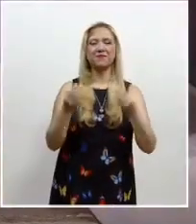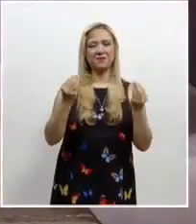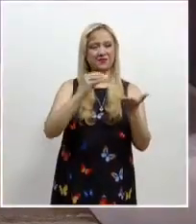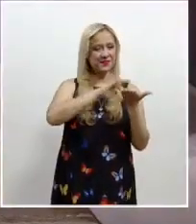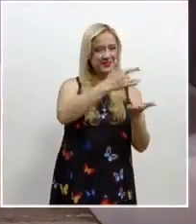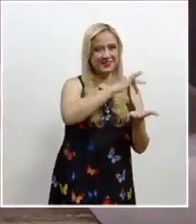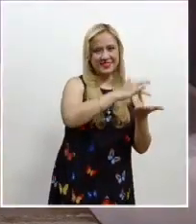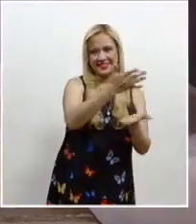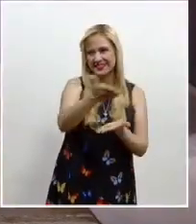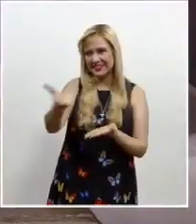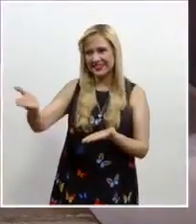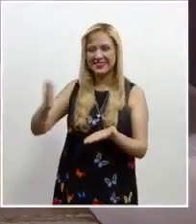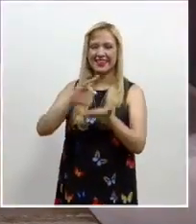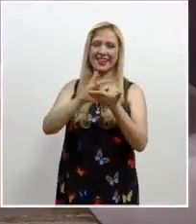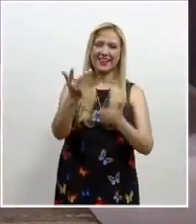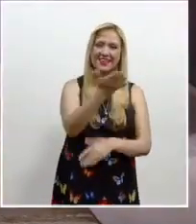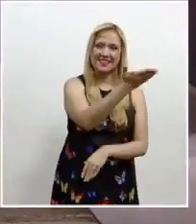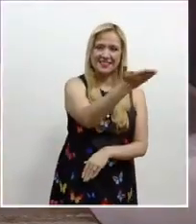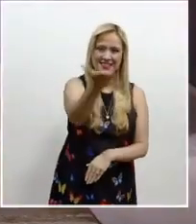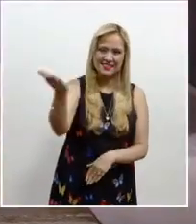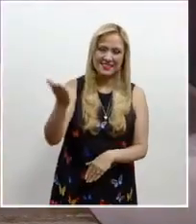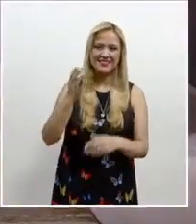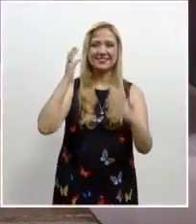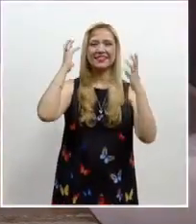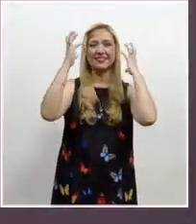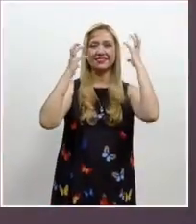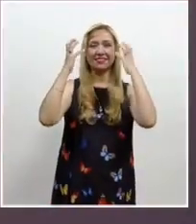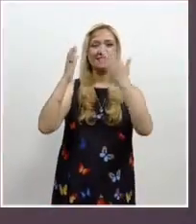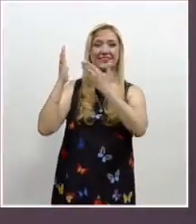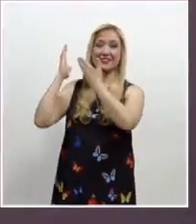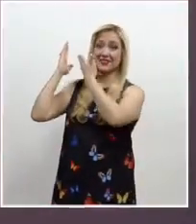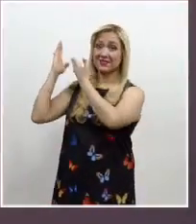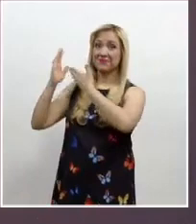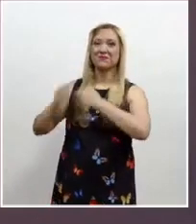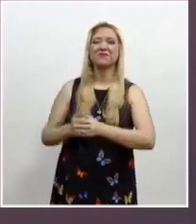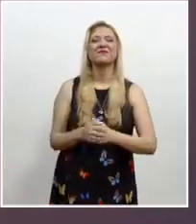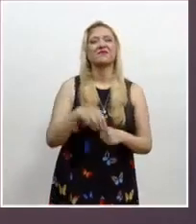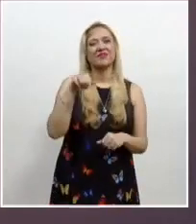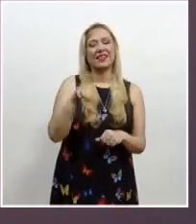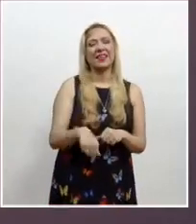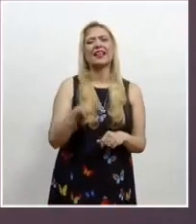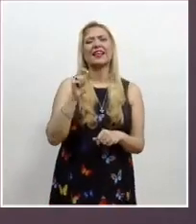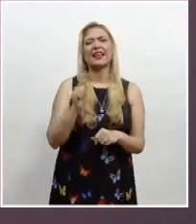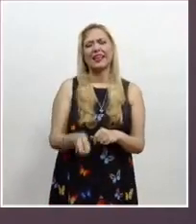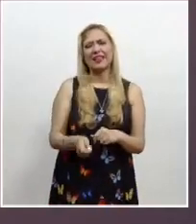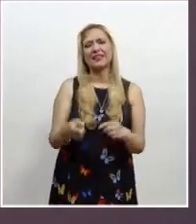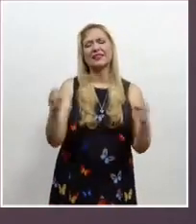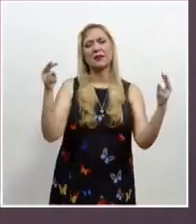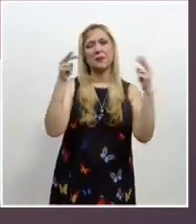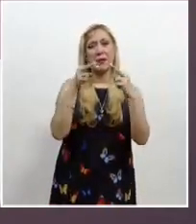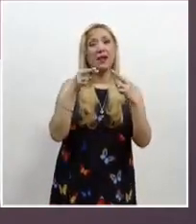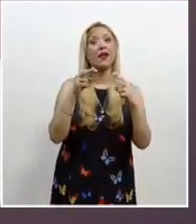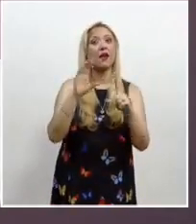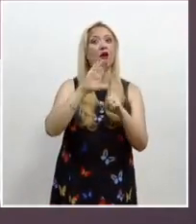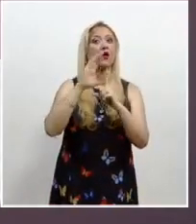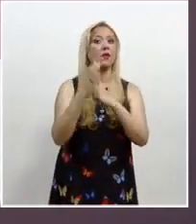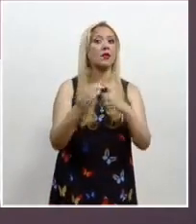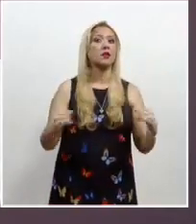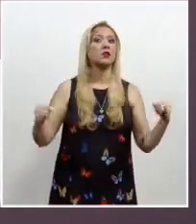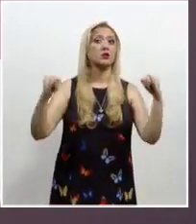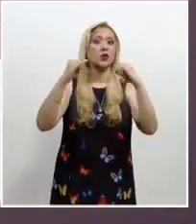muchas gracias por habernos acompañado en el programa de hoy. Gracias también a usted que nos acompañó desde su casa en este espacio del